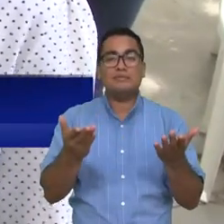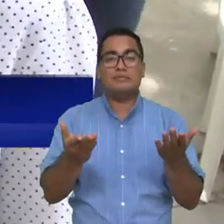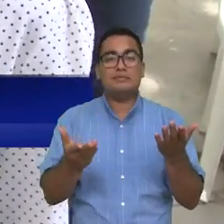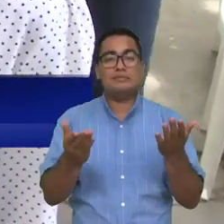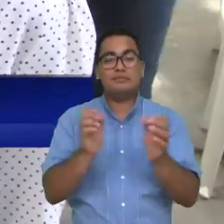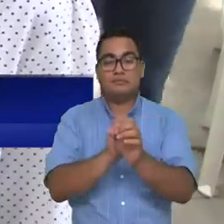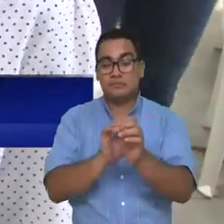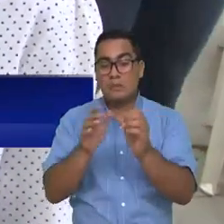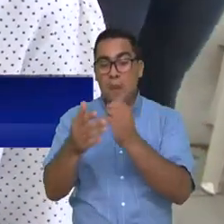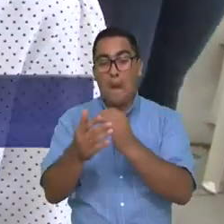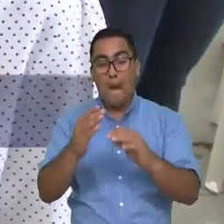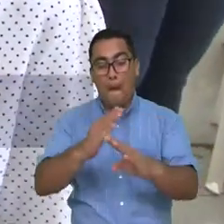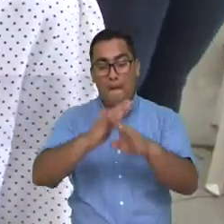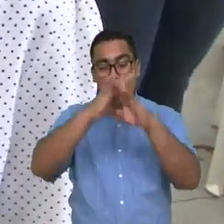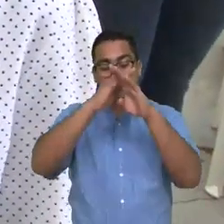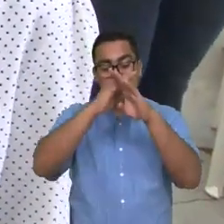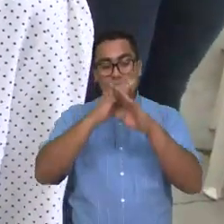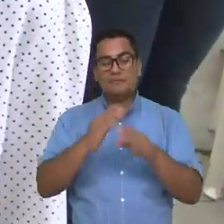combatir, pues, para estar